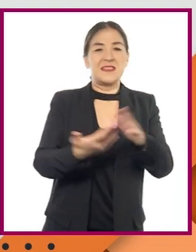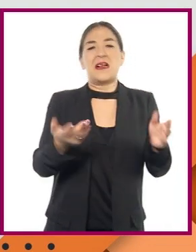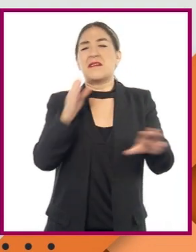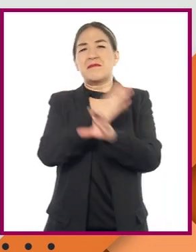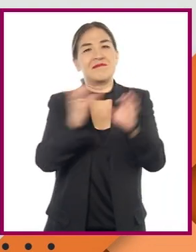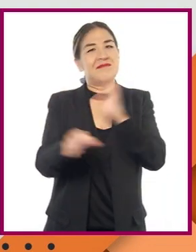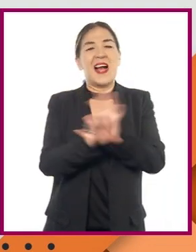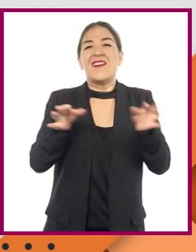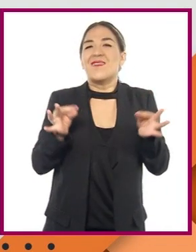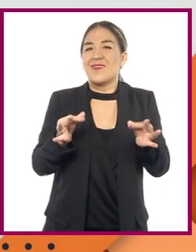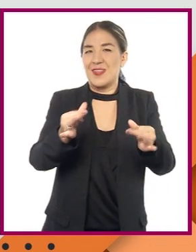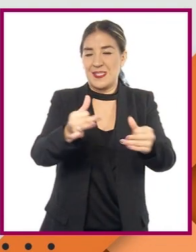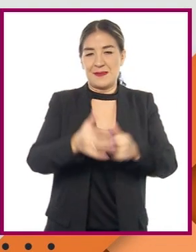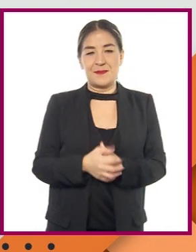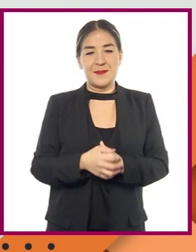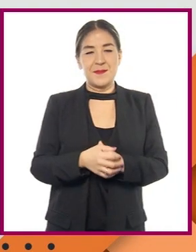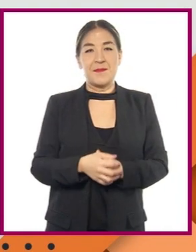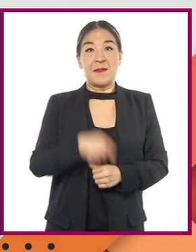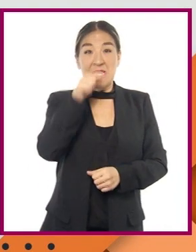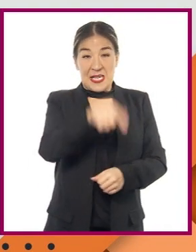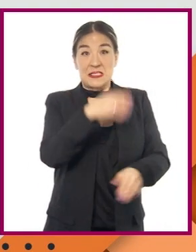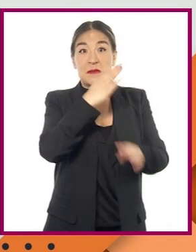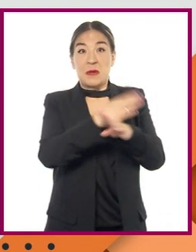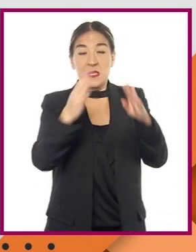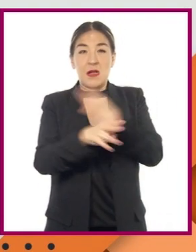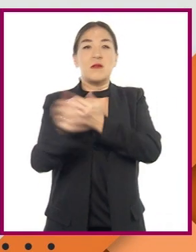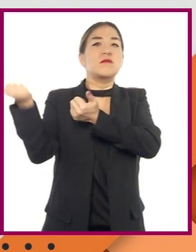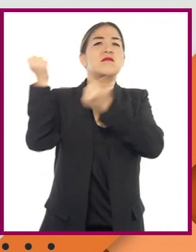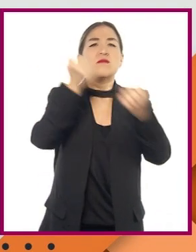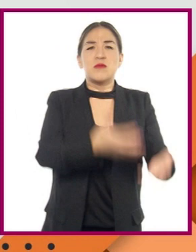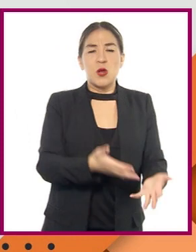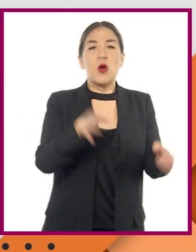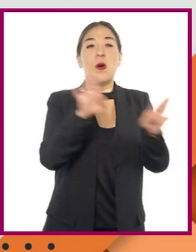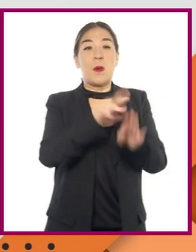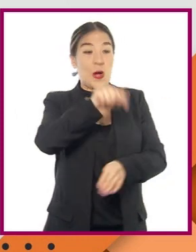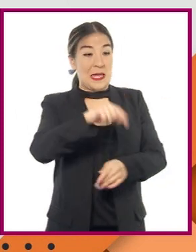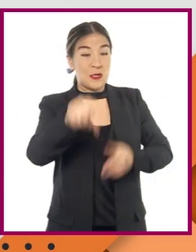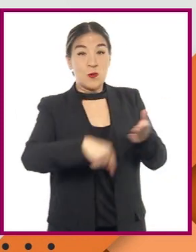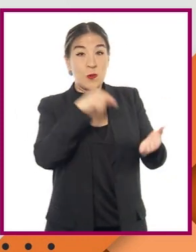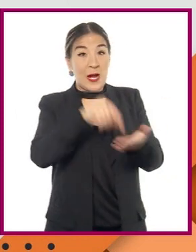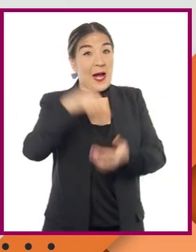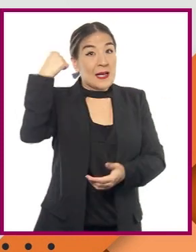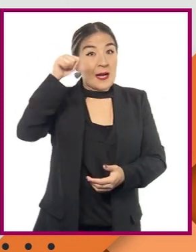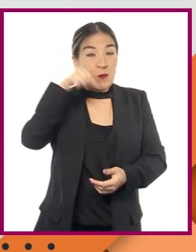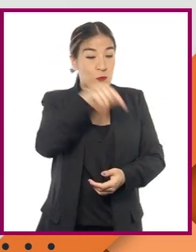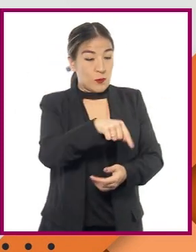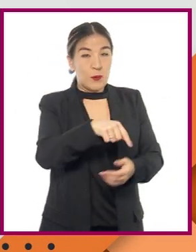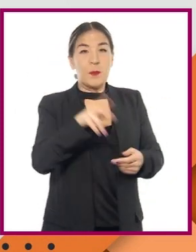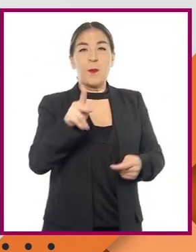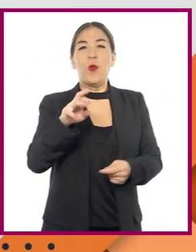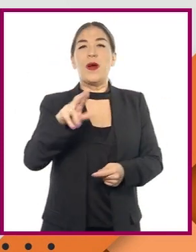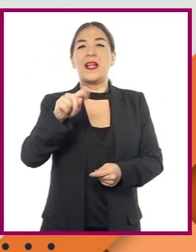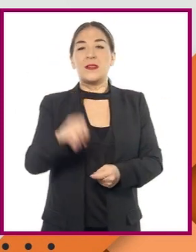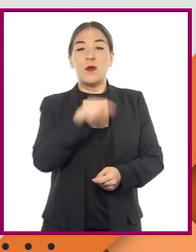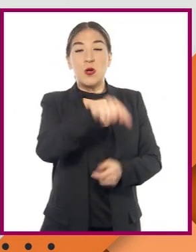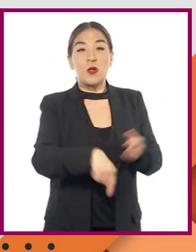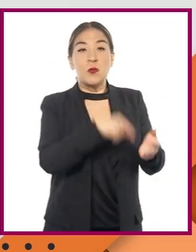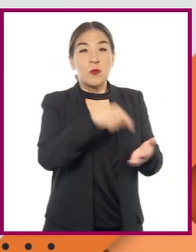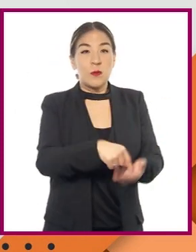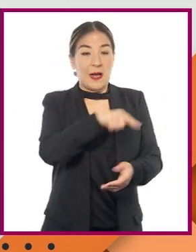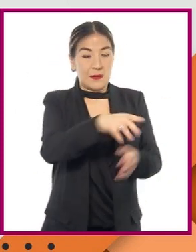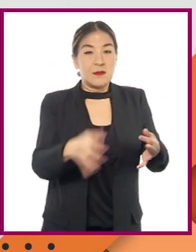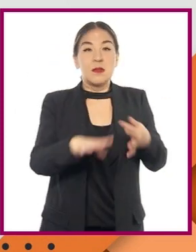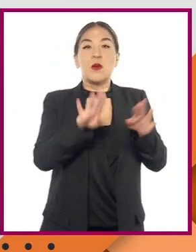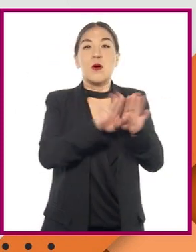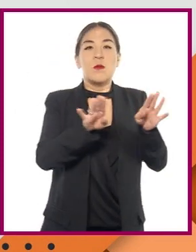otros. Todos estos productos se intercambiaban en el puerto de Acapulco, en el cual, a la llegada del